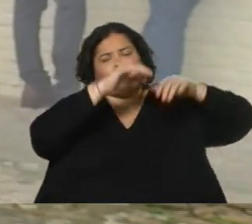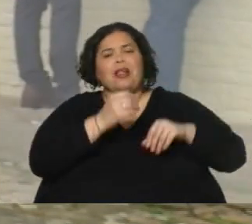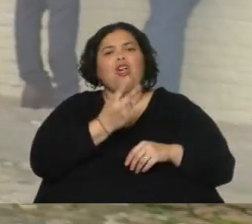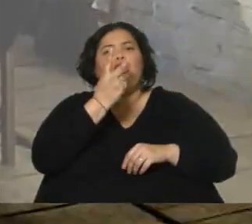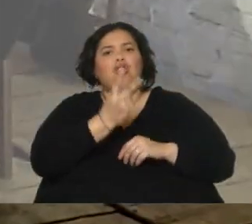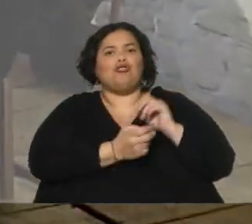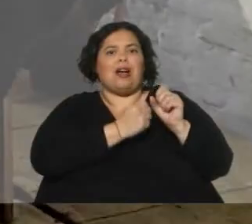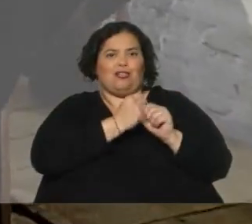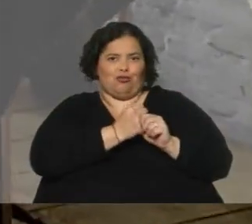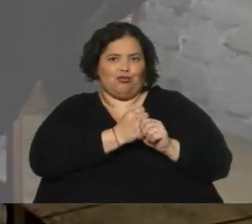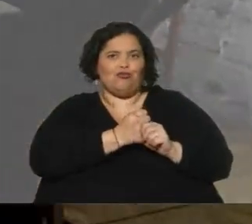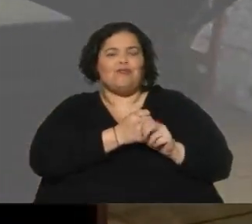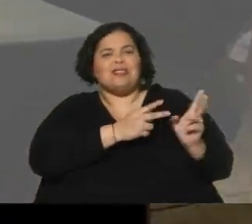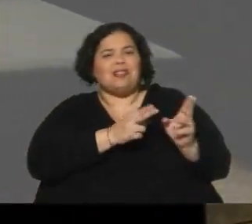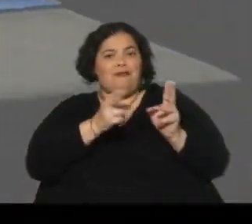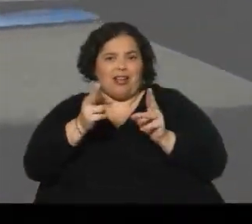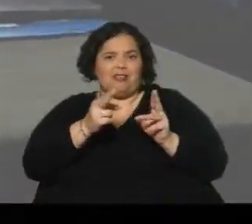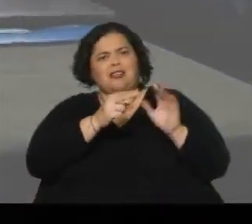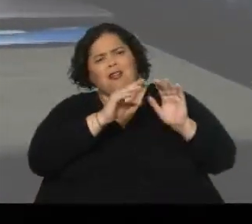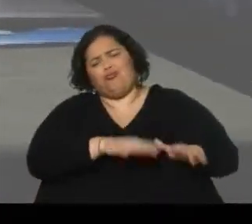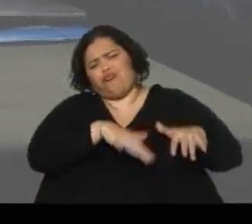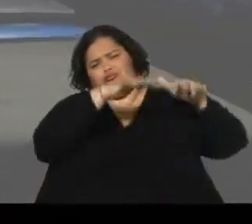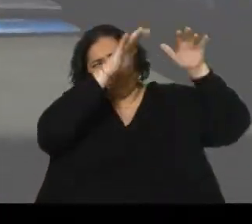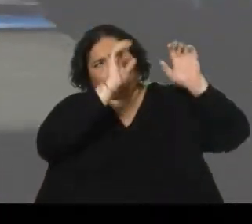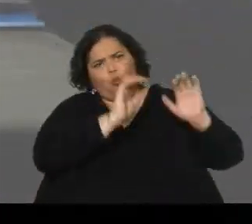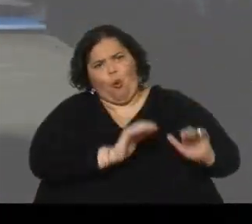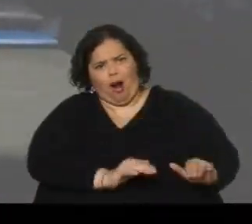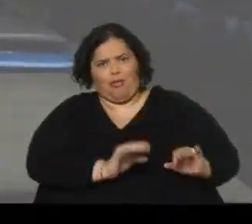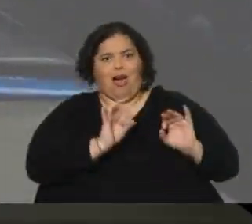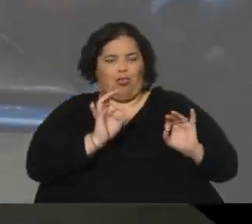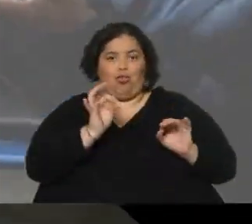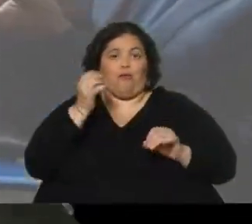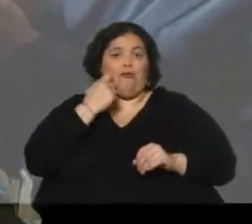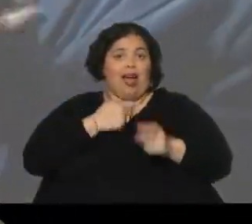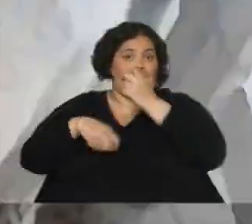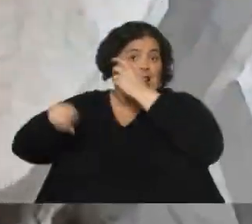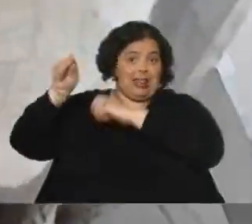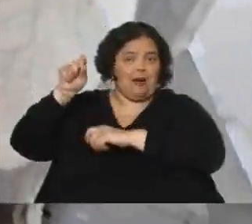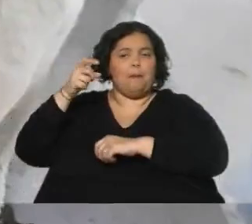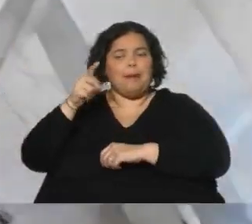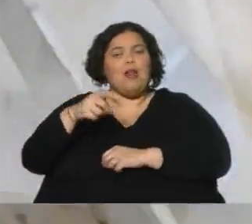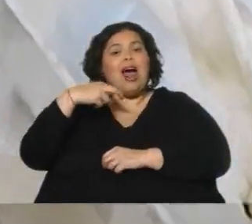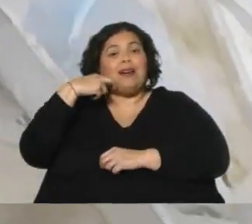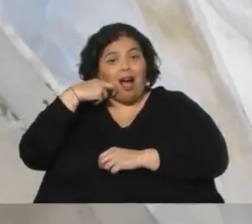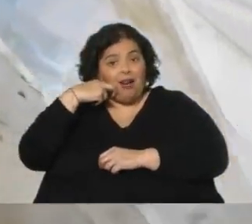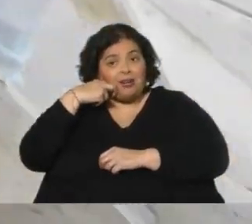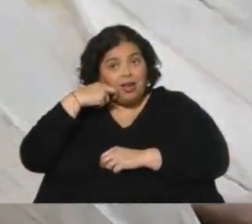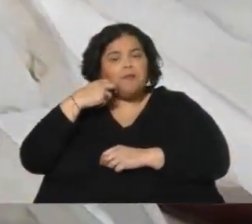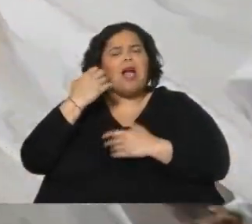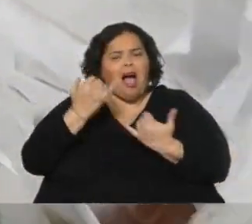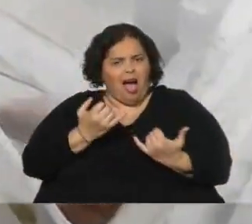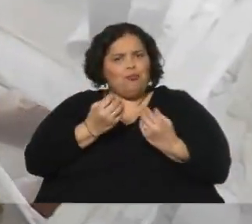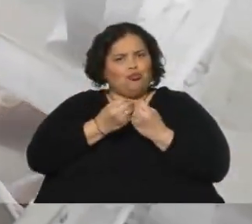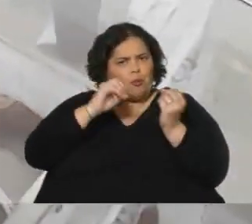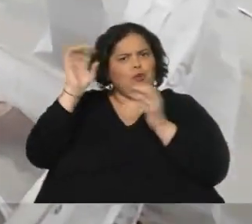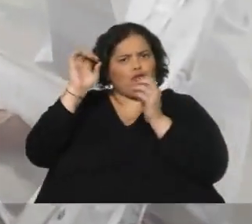guardado allí. Y esta lana en particular con problemas de comercialización. La carne ovina, bueno, lamentablemente, si bien tenemos un buen volumen de carne exportado, pero mucho menos